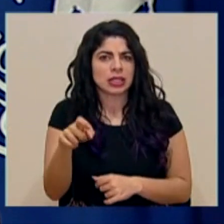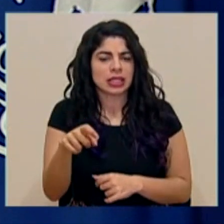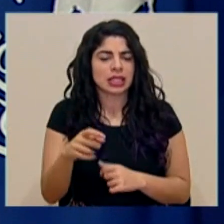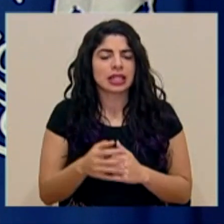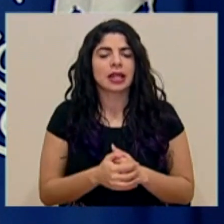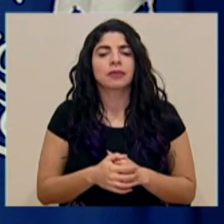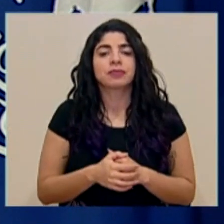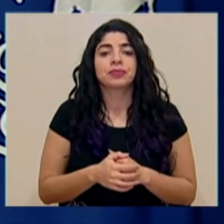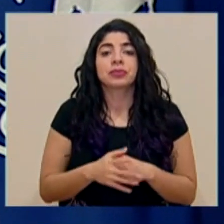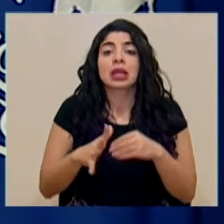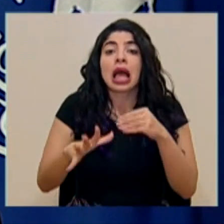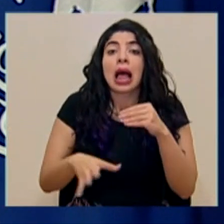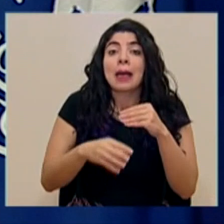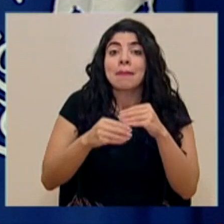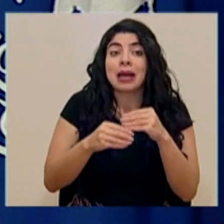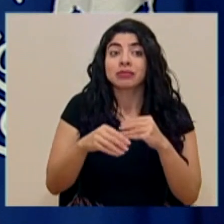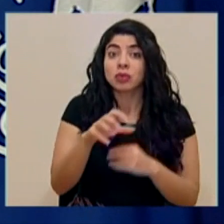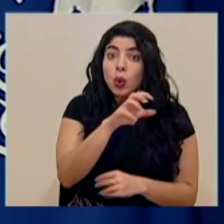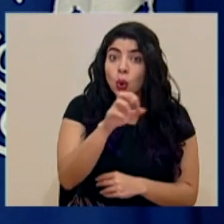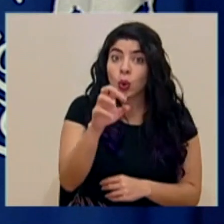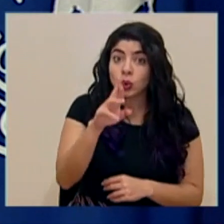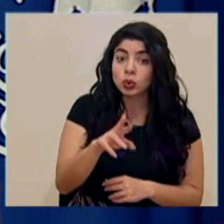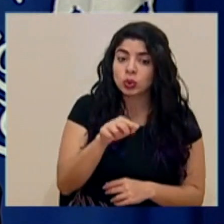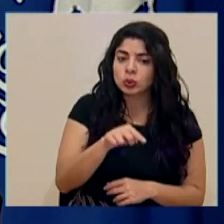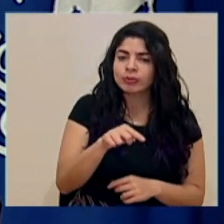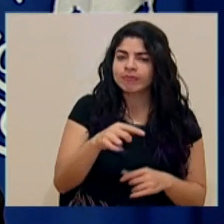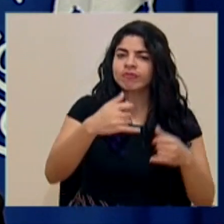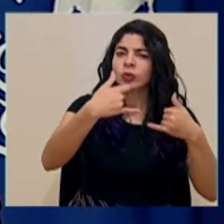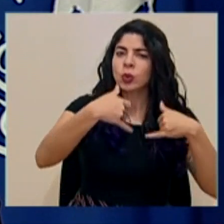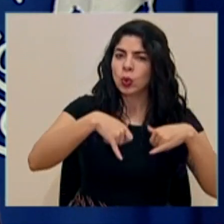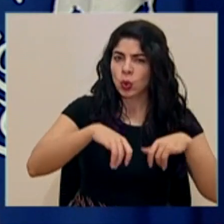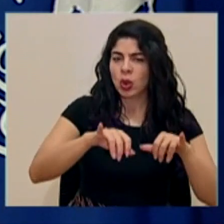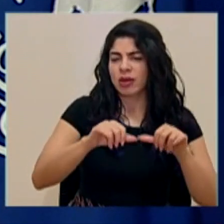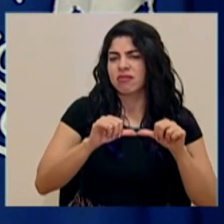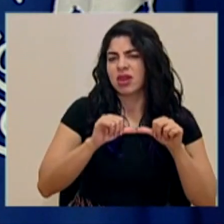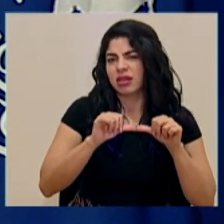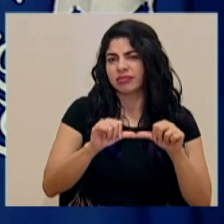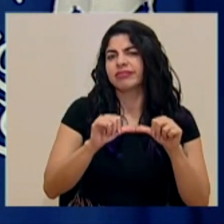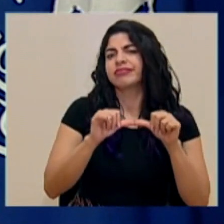Además, siendo que Costa Rica todavía y va a continuar